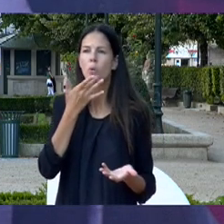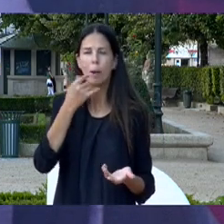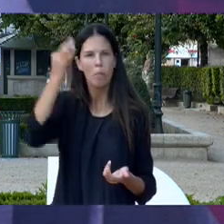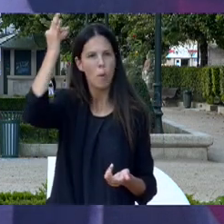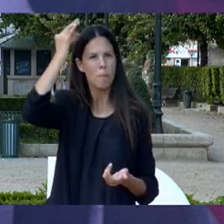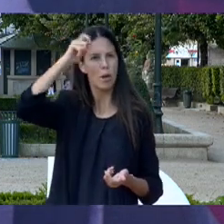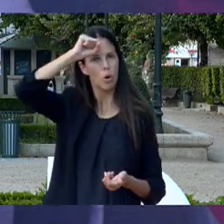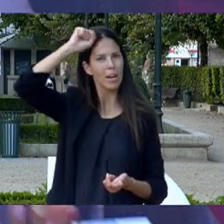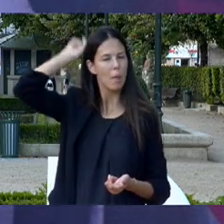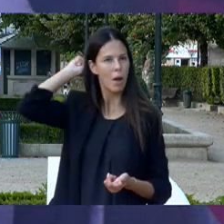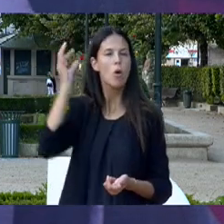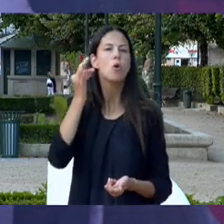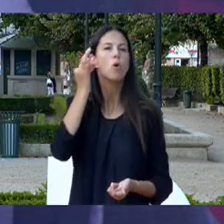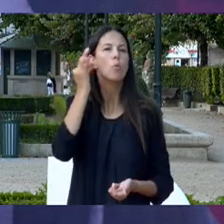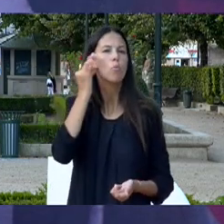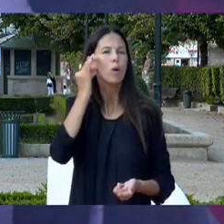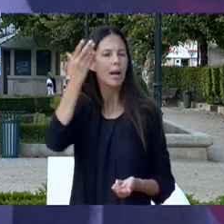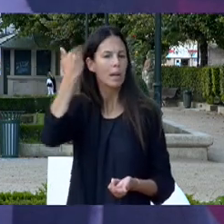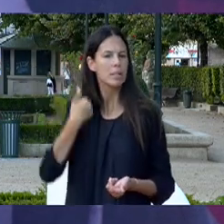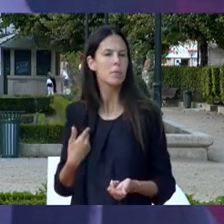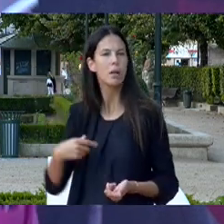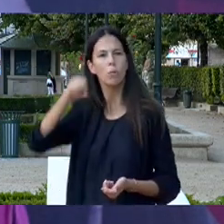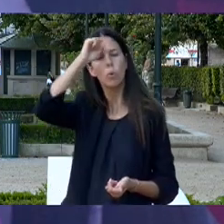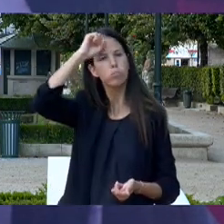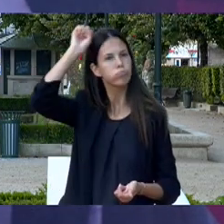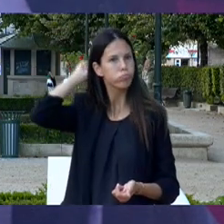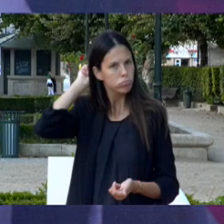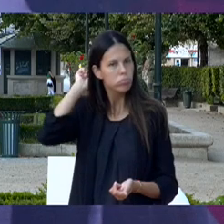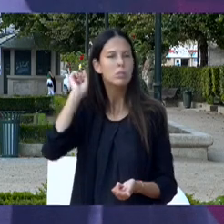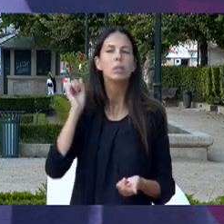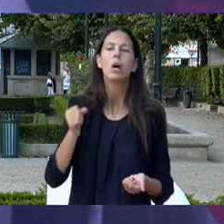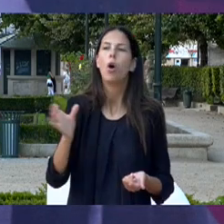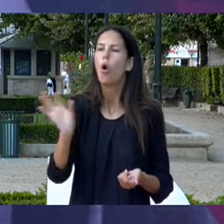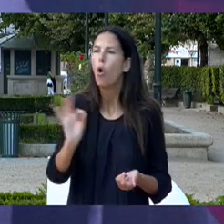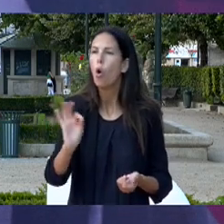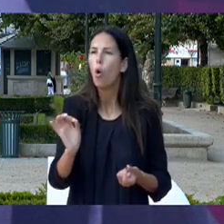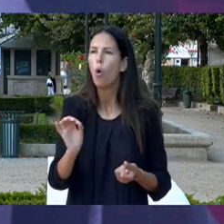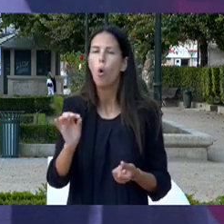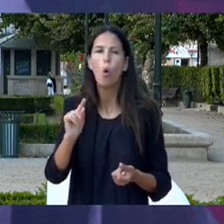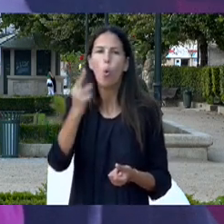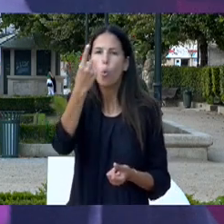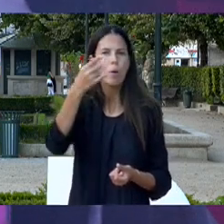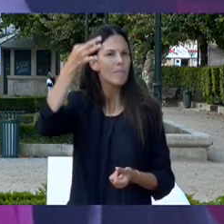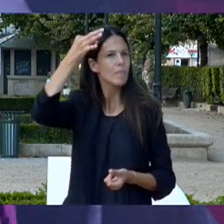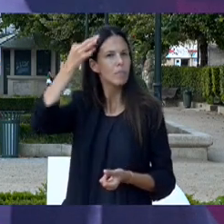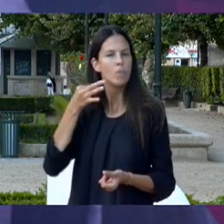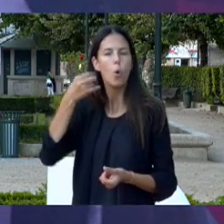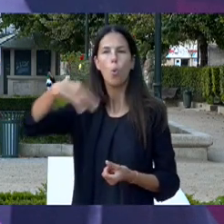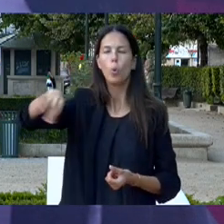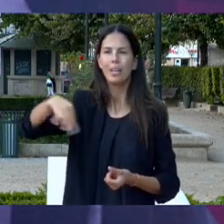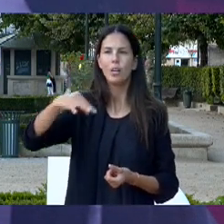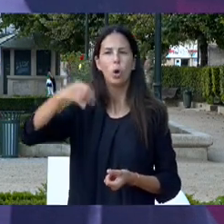pelo, as mulleres que eran rojas pois cortábanlle o cabelo ao ras ou ben deixábanlle só unha guedella onde